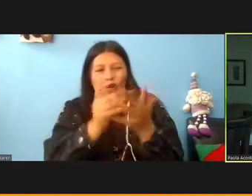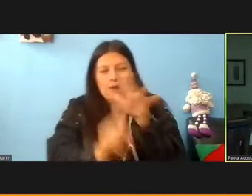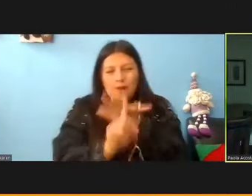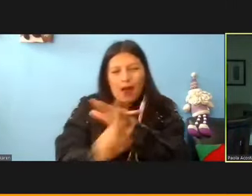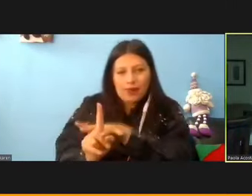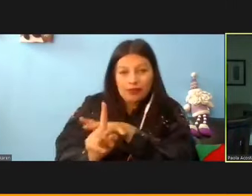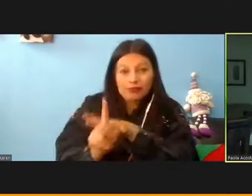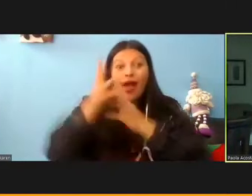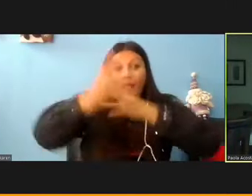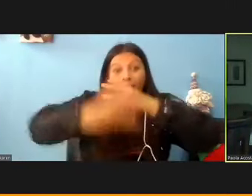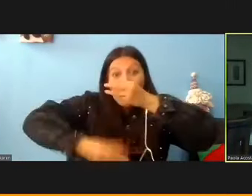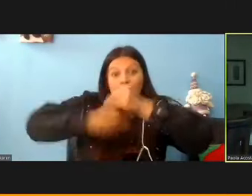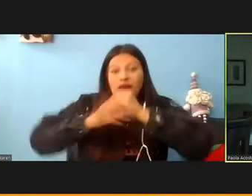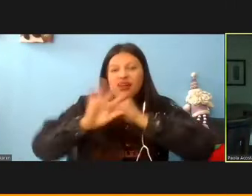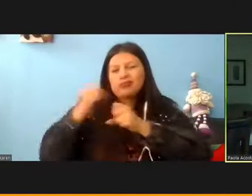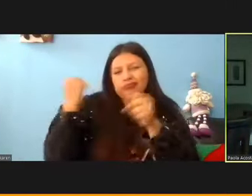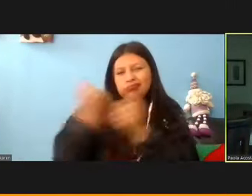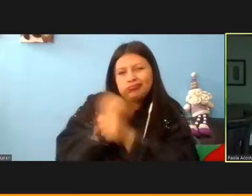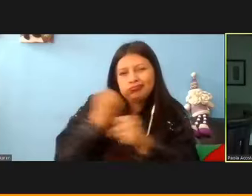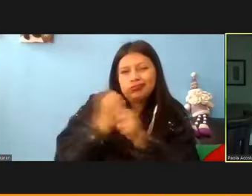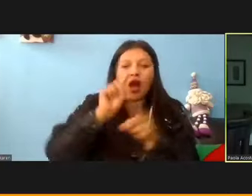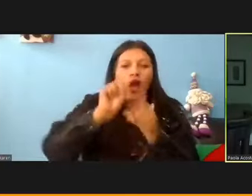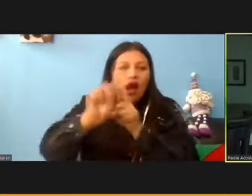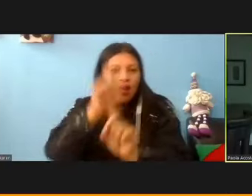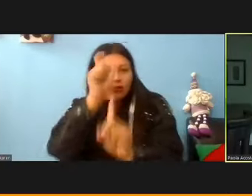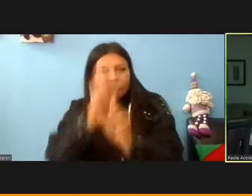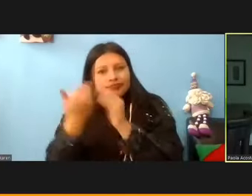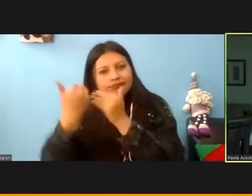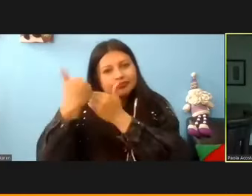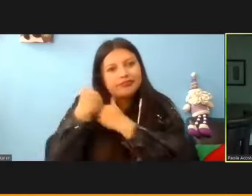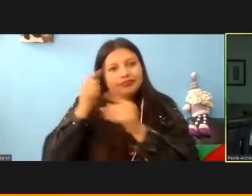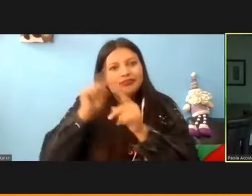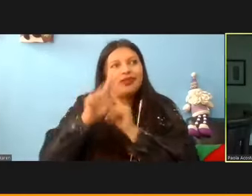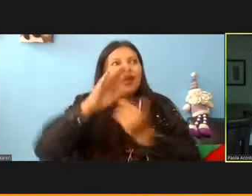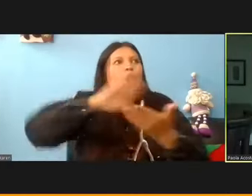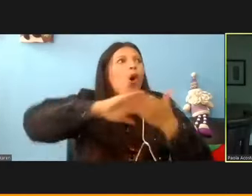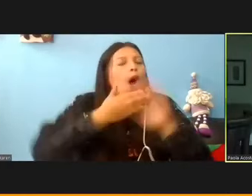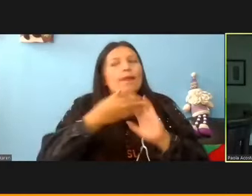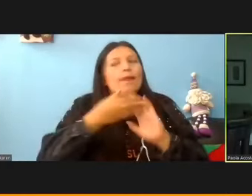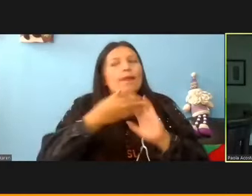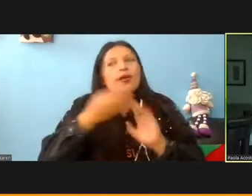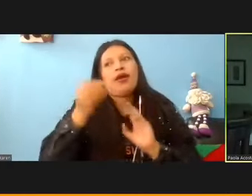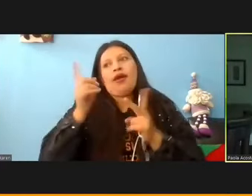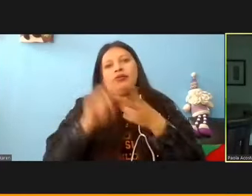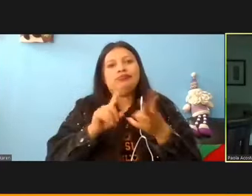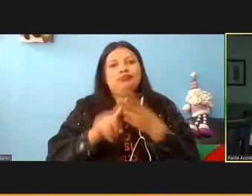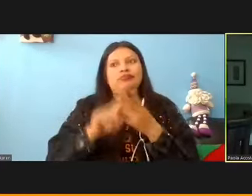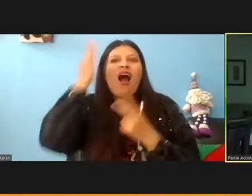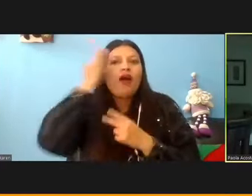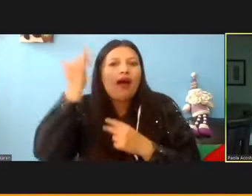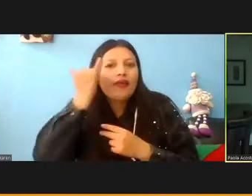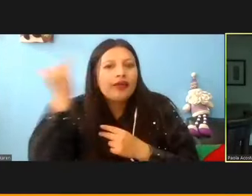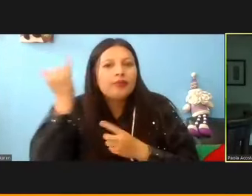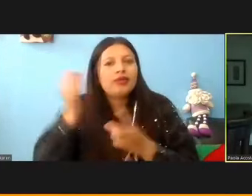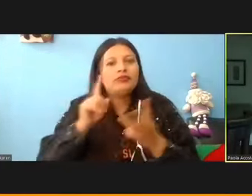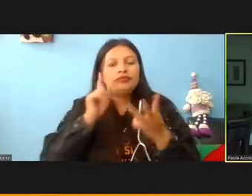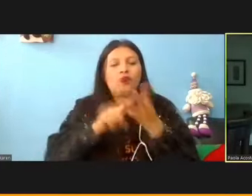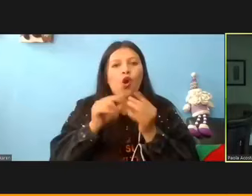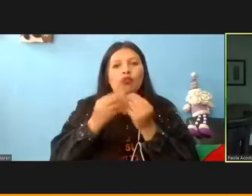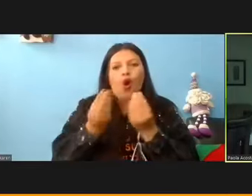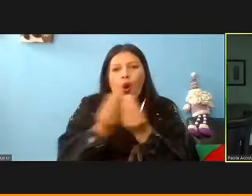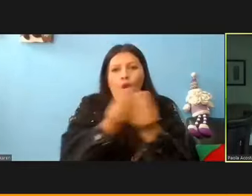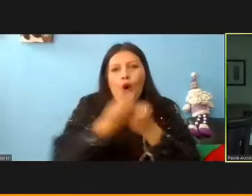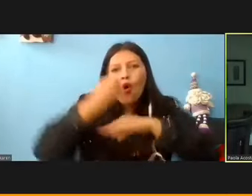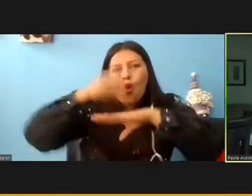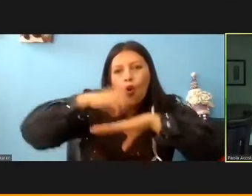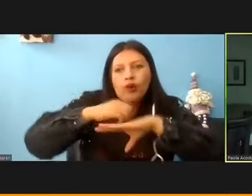además por el trabajo de distintos sujetos, comunidades, académicos,